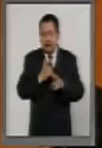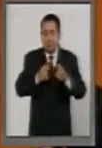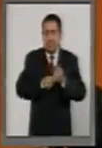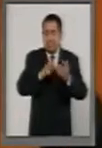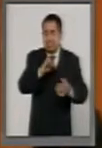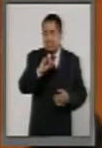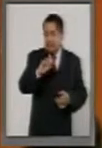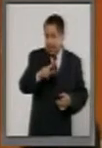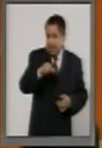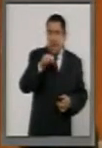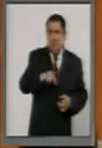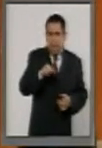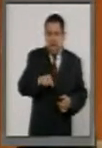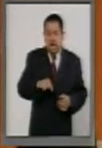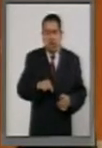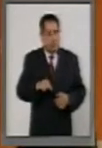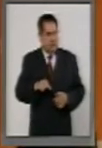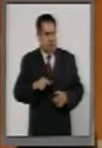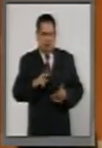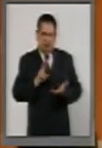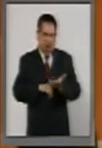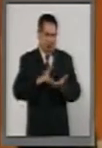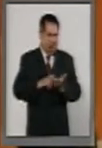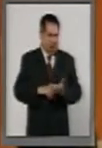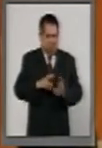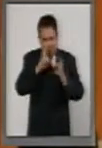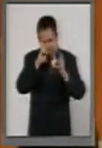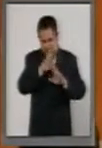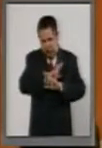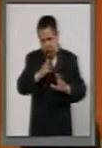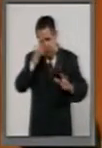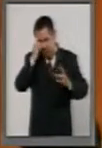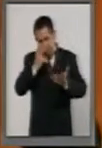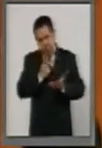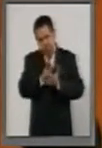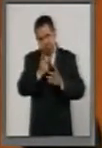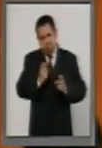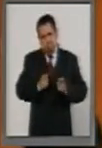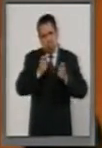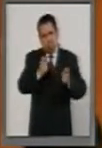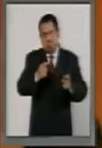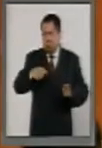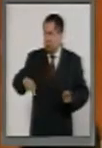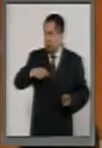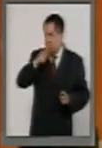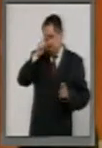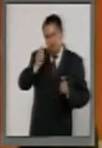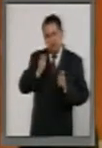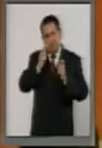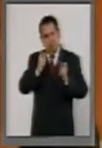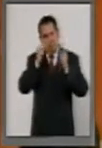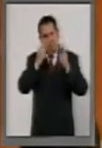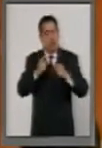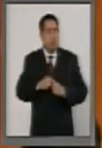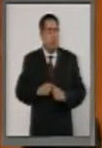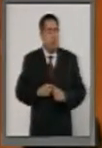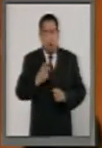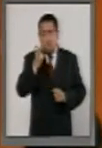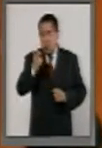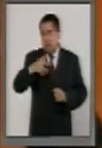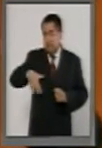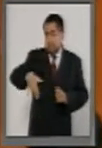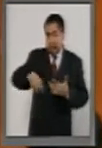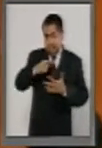Civiles, lógicamente merece un reconocimiento por la sociedad mexicana. Por lo anterior